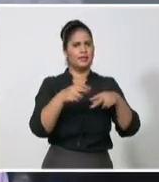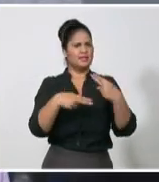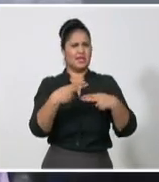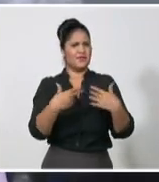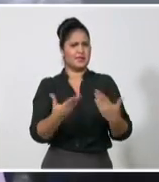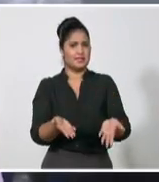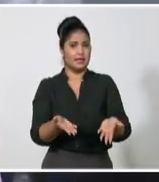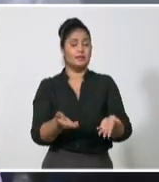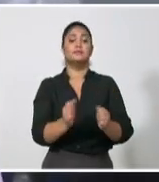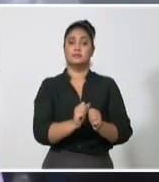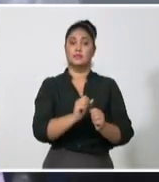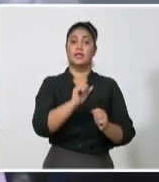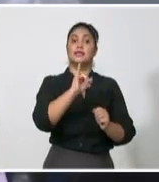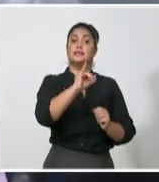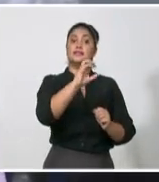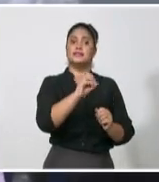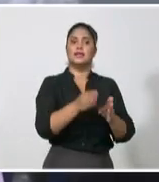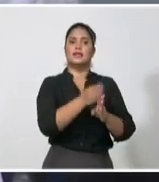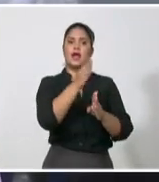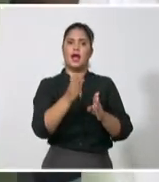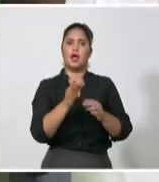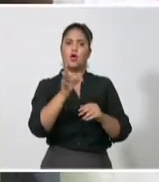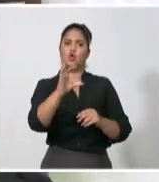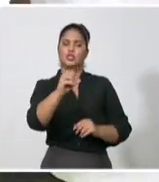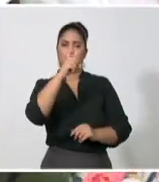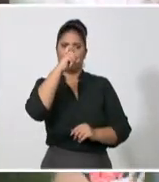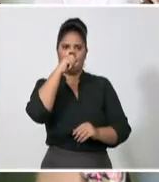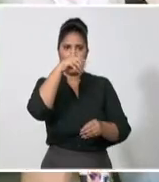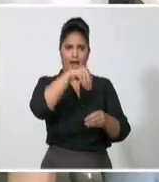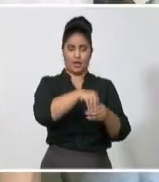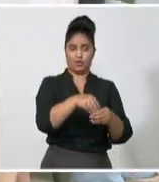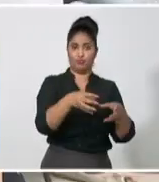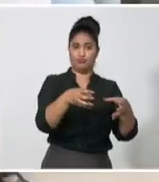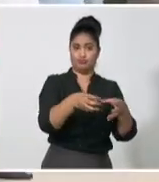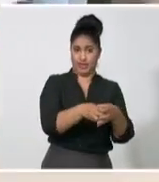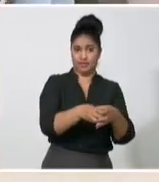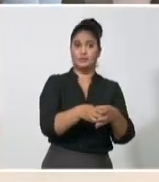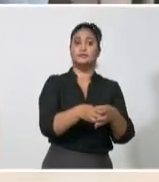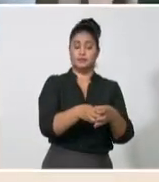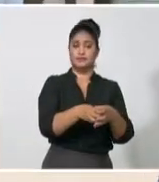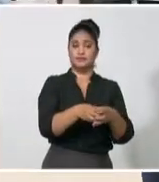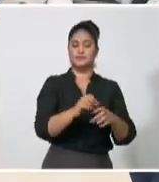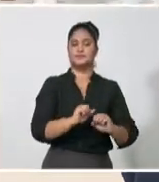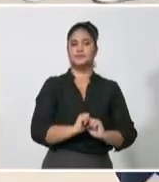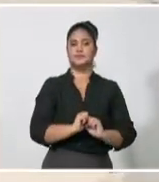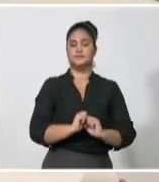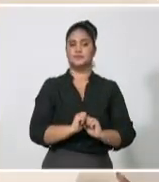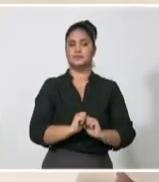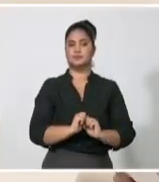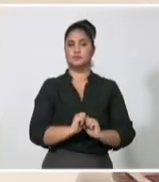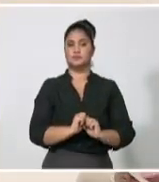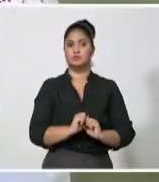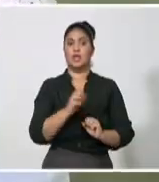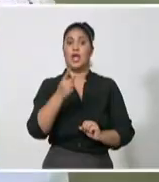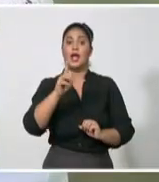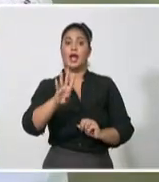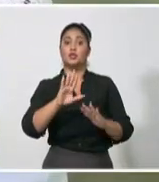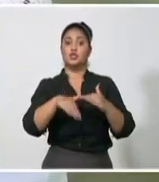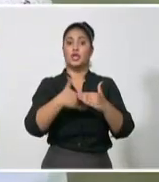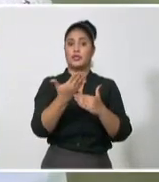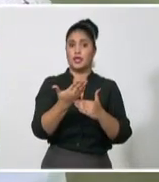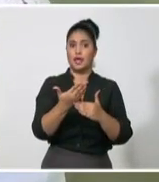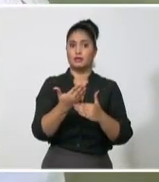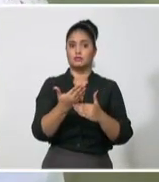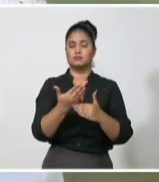edad de 60 a 80 años, una submuestra de este grupo de edad de 60 a 80 años. Dentro de 14 días se le tomará una muestra